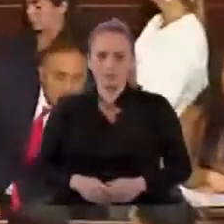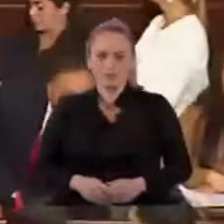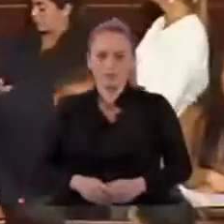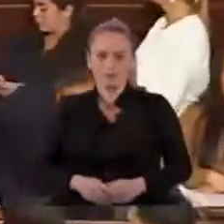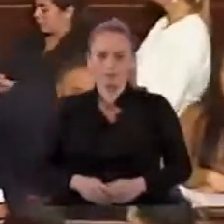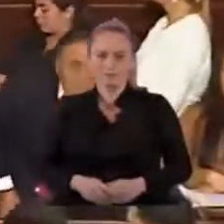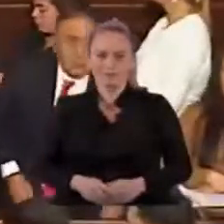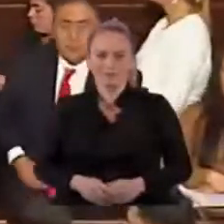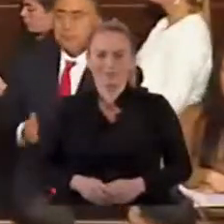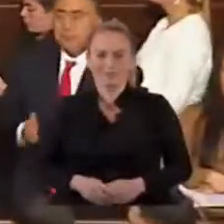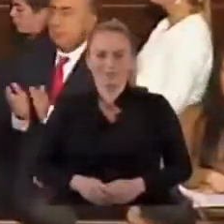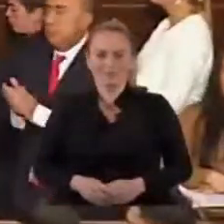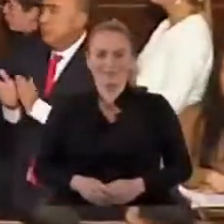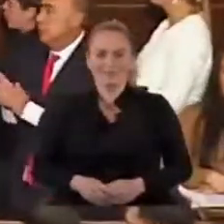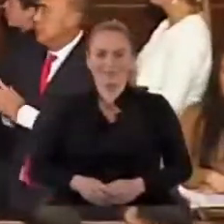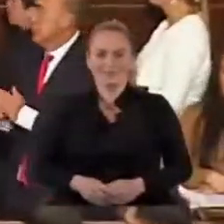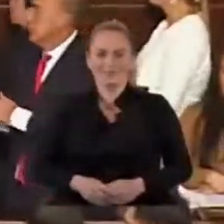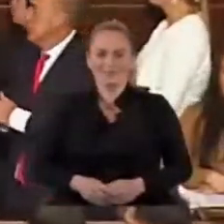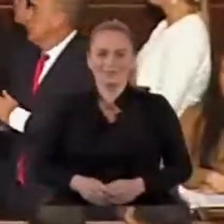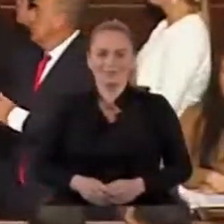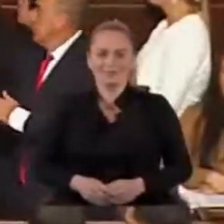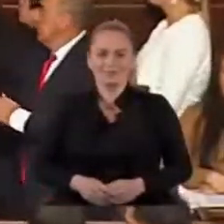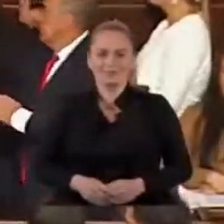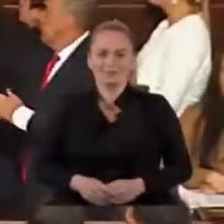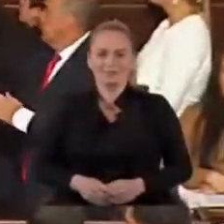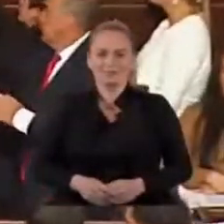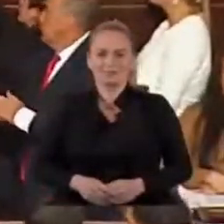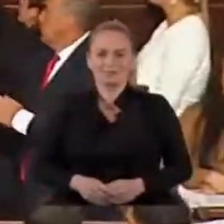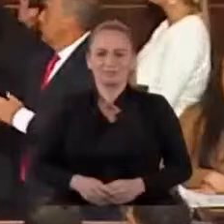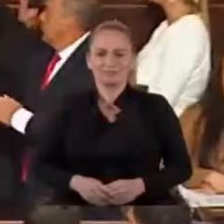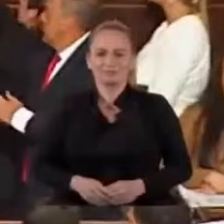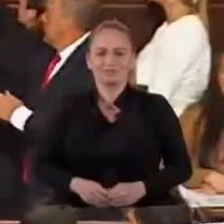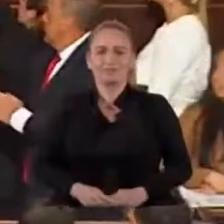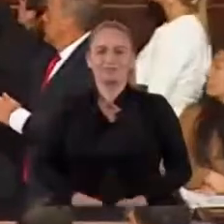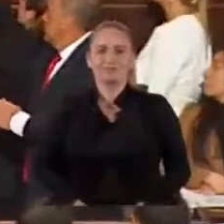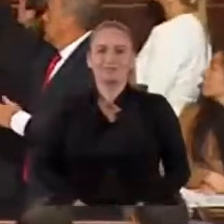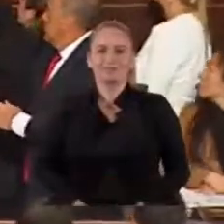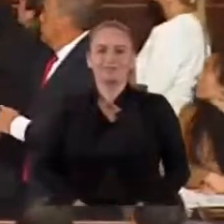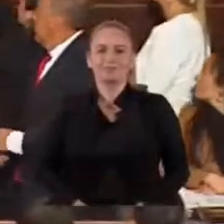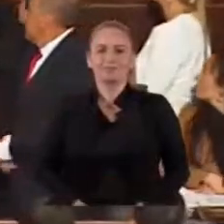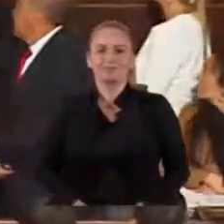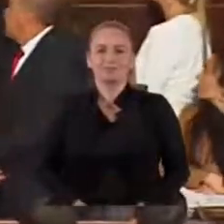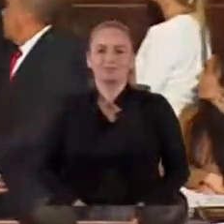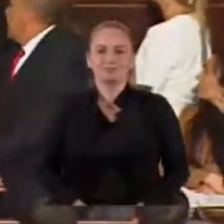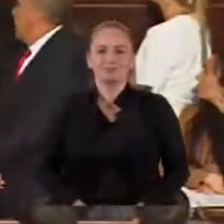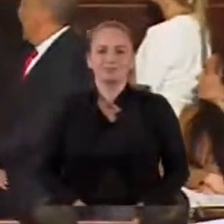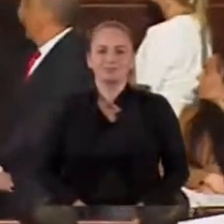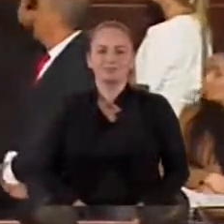Gracias.